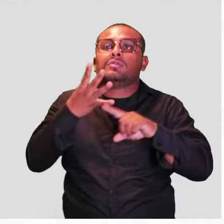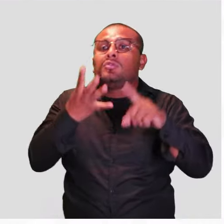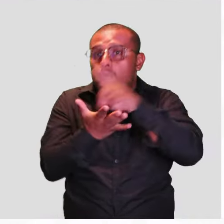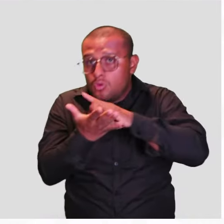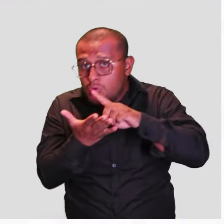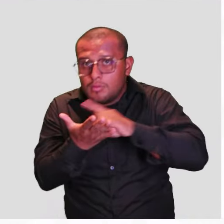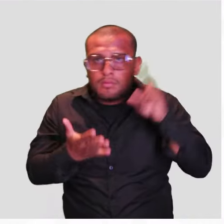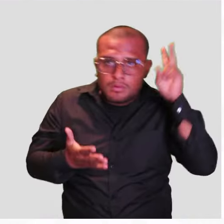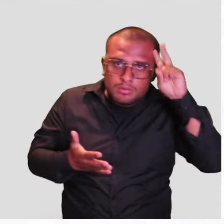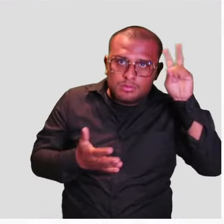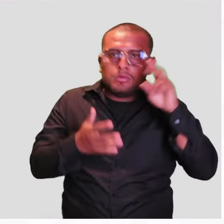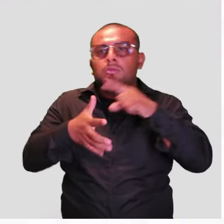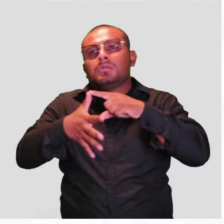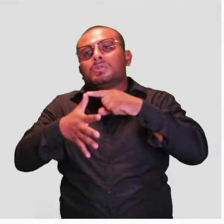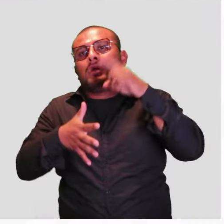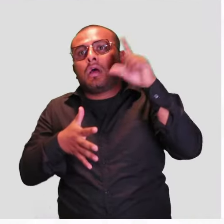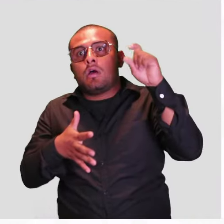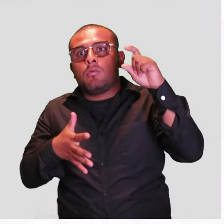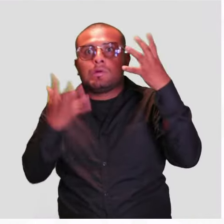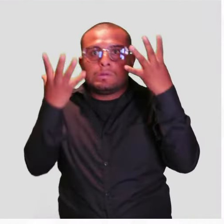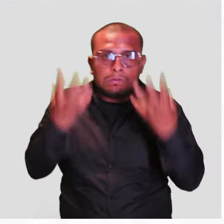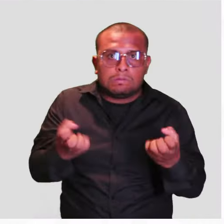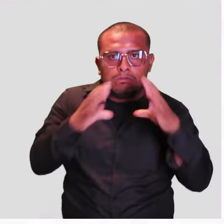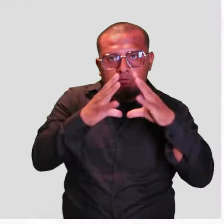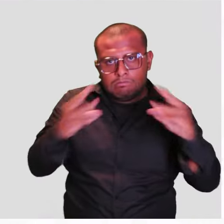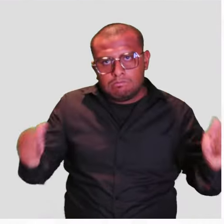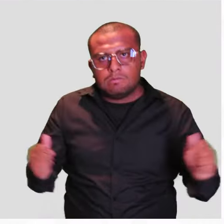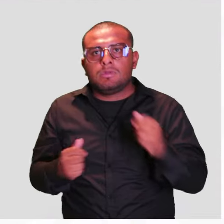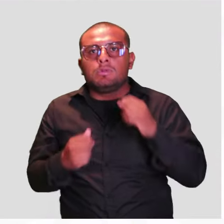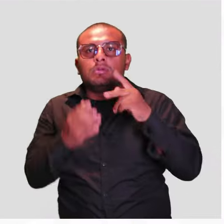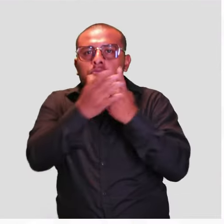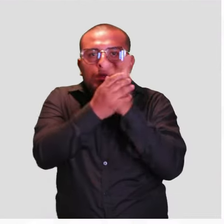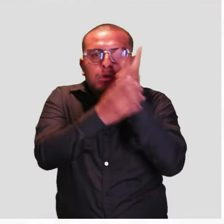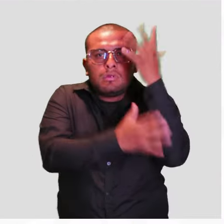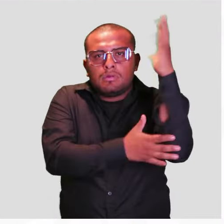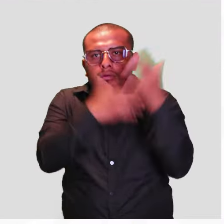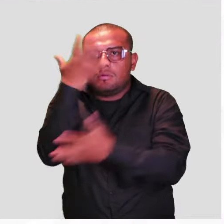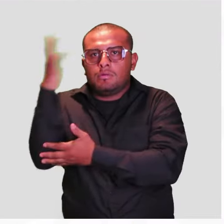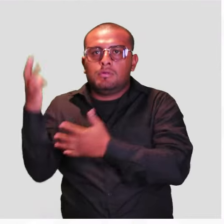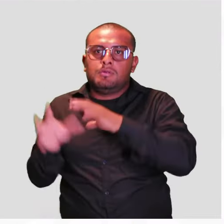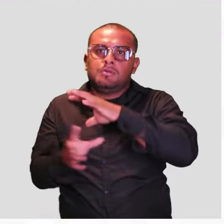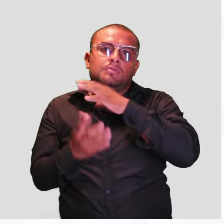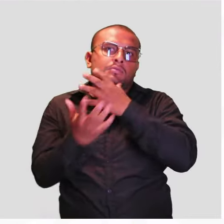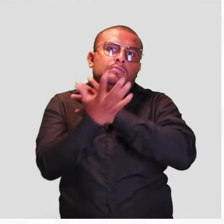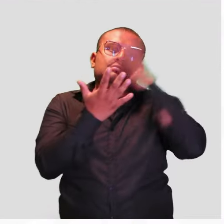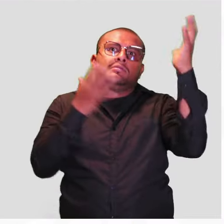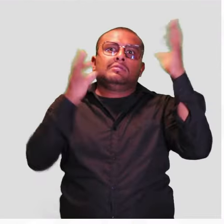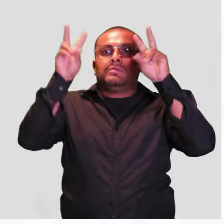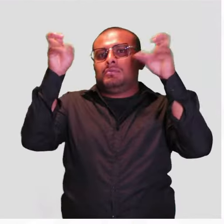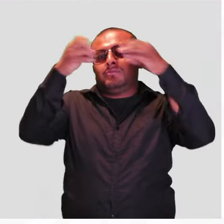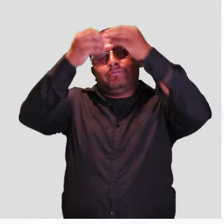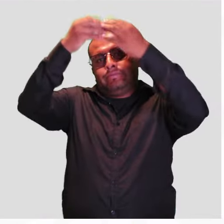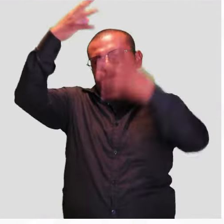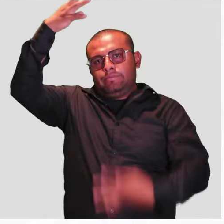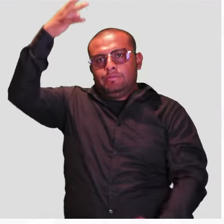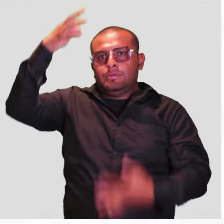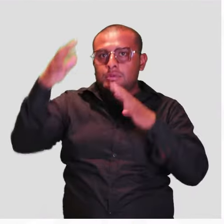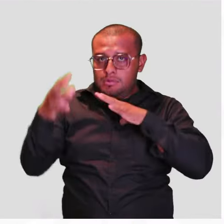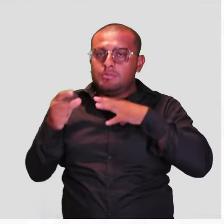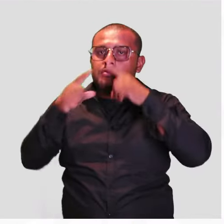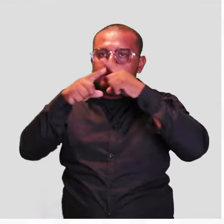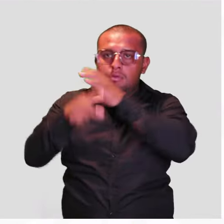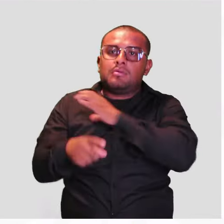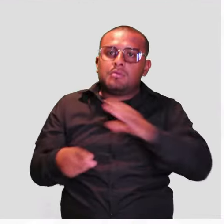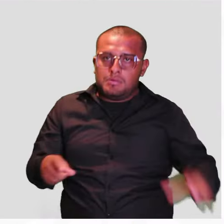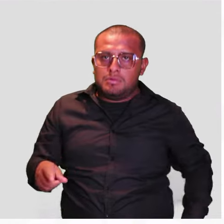del agua, con reforestación, con temas de medio ambiente, en fin, ha sido vasta la agenda que han planteado las candidaturas y ya contamos